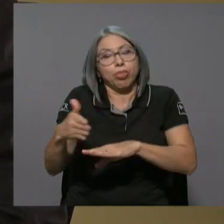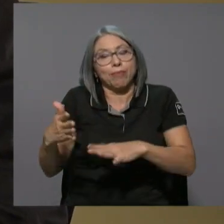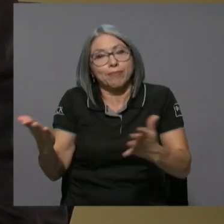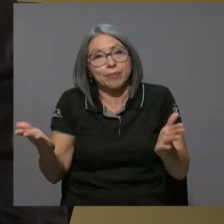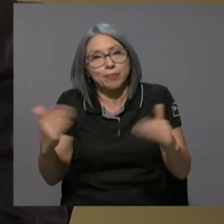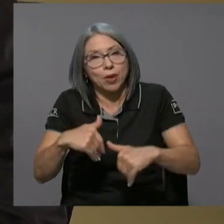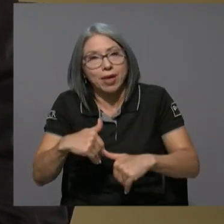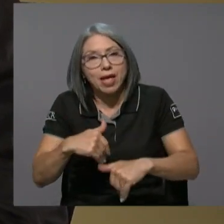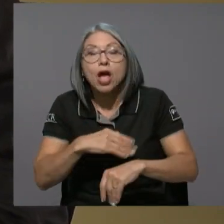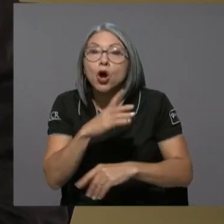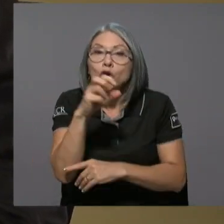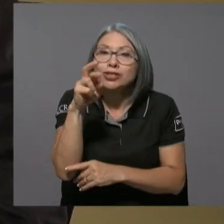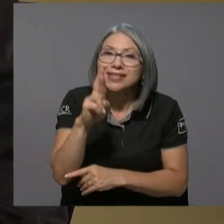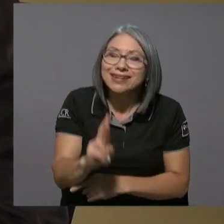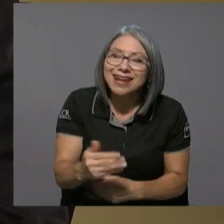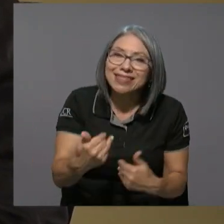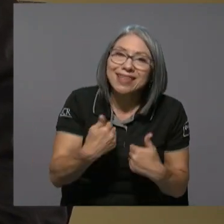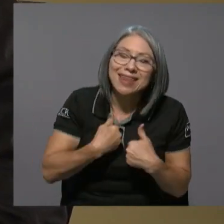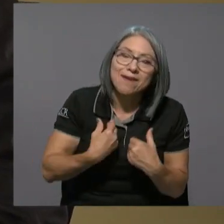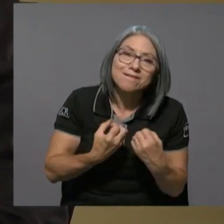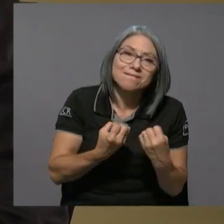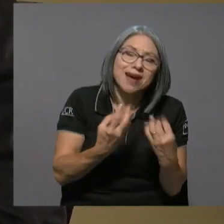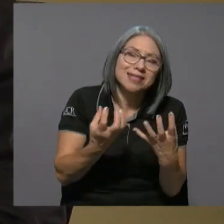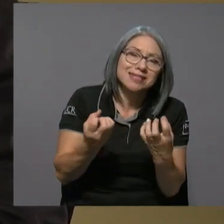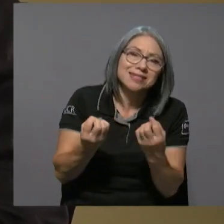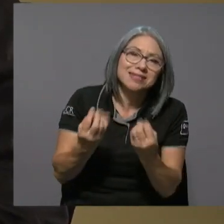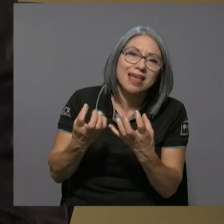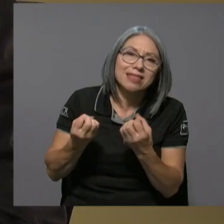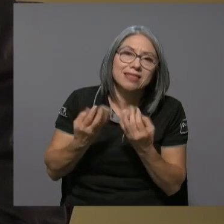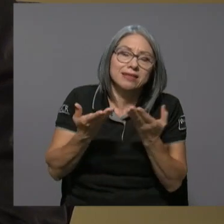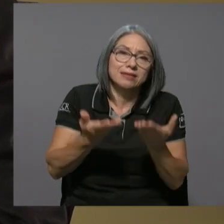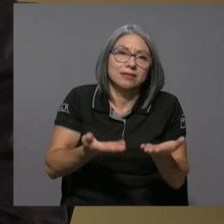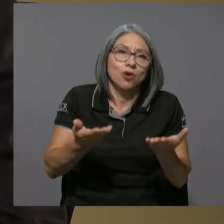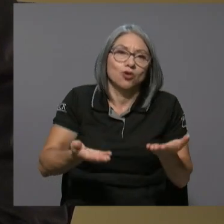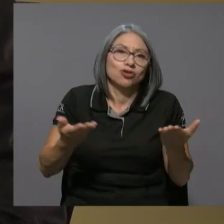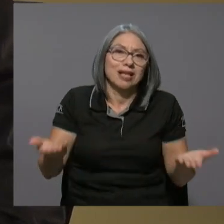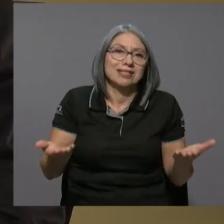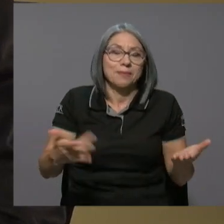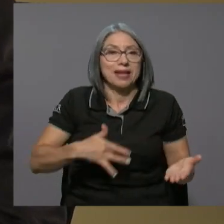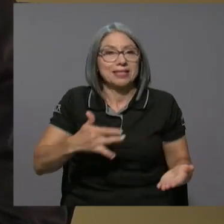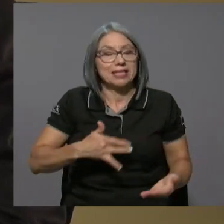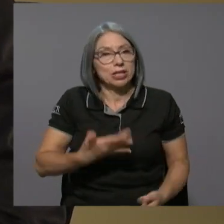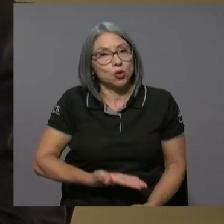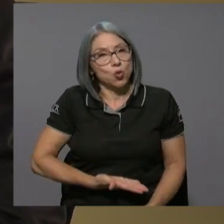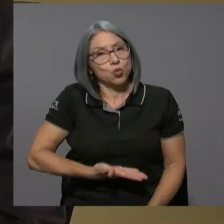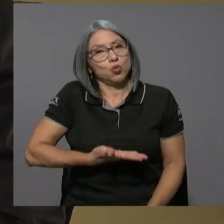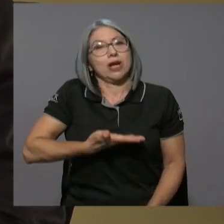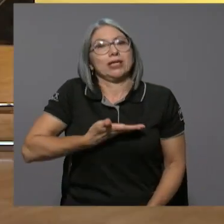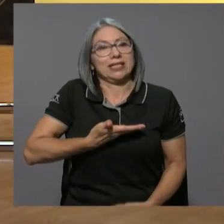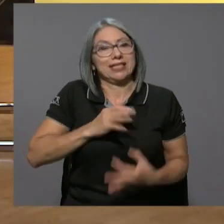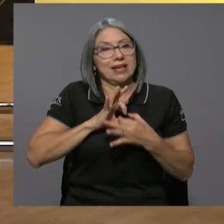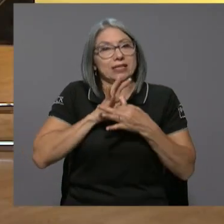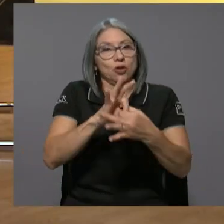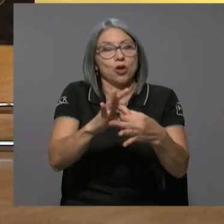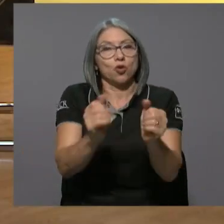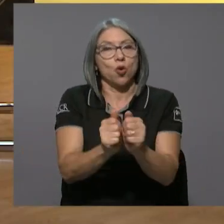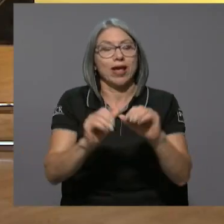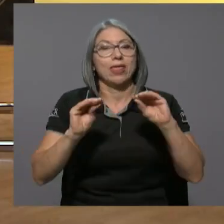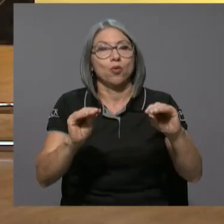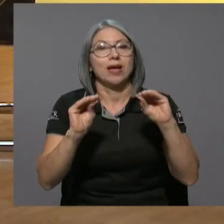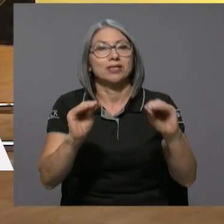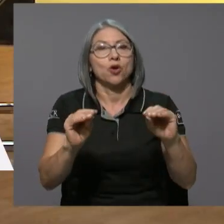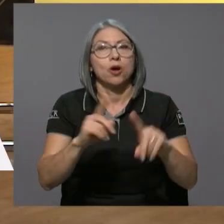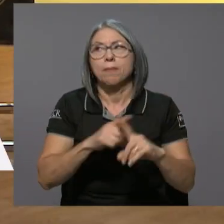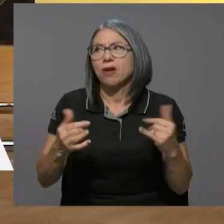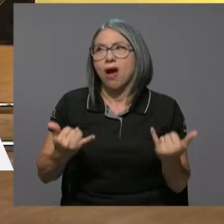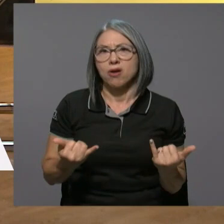tenía bastantes cosas de que orgullecerse en términos de educación. pero ya no es